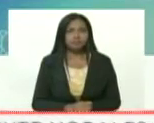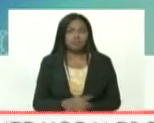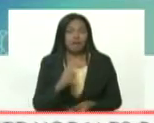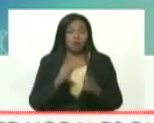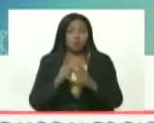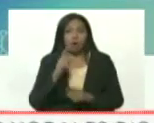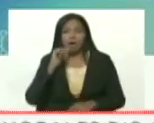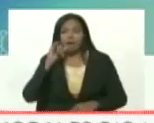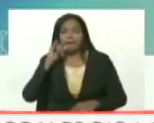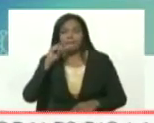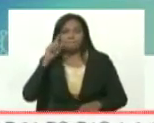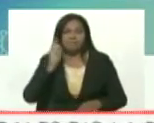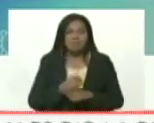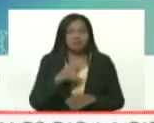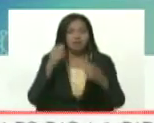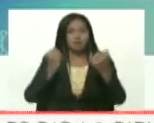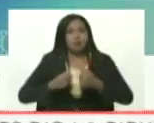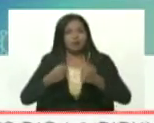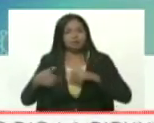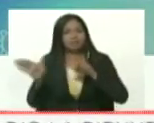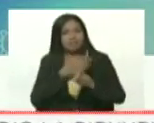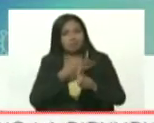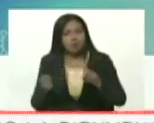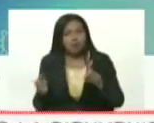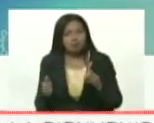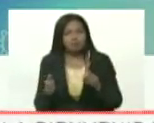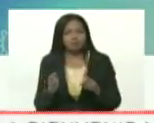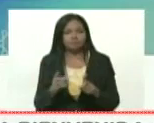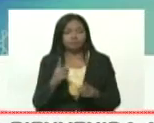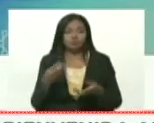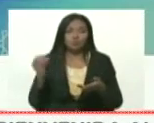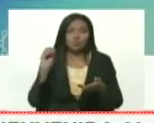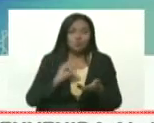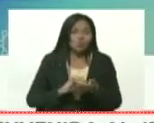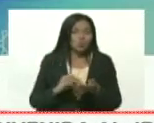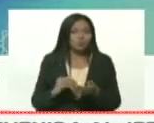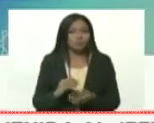amenaza, de guarimbas, de violencia, otra vez,